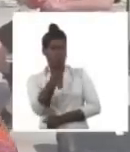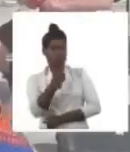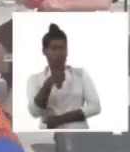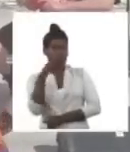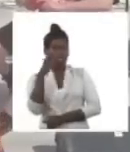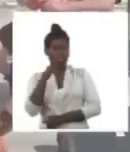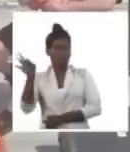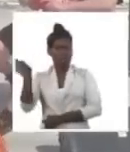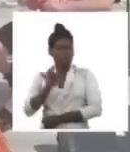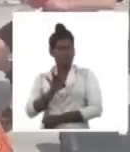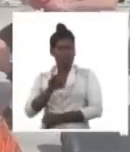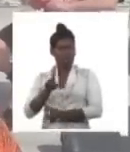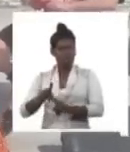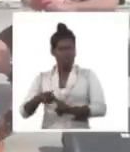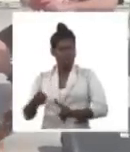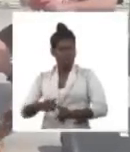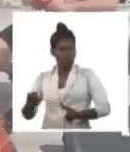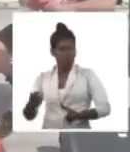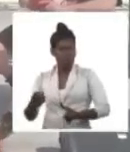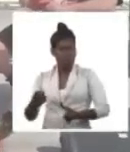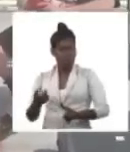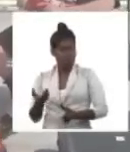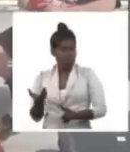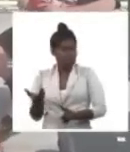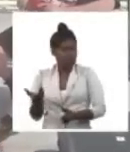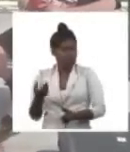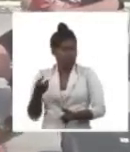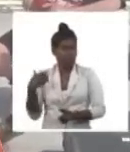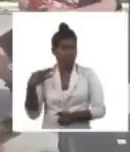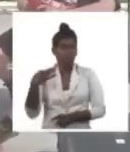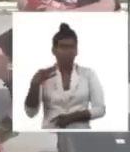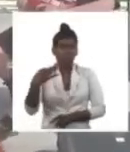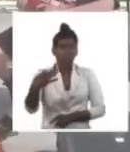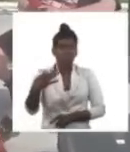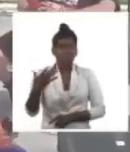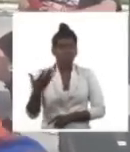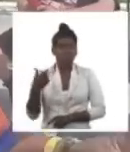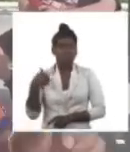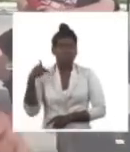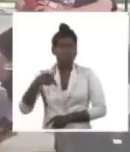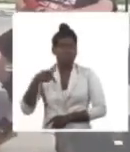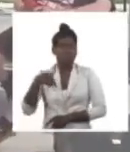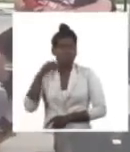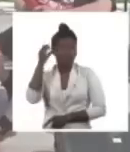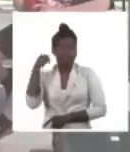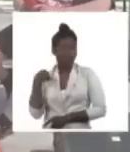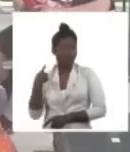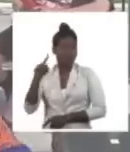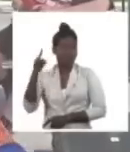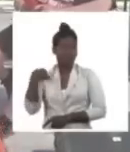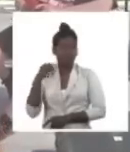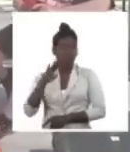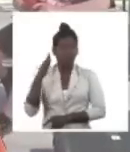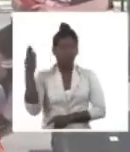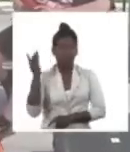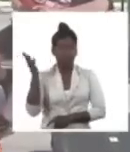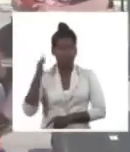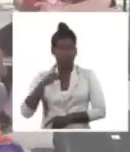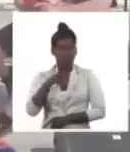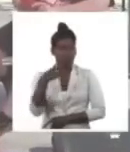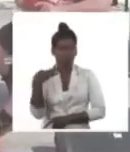cumbre y por qué yo era la vocera oficial del tema de gobernabilidad democrática, cuando ellos no